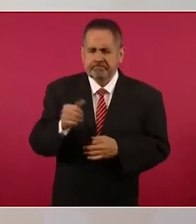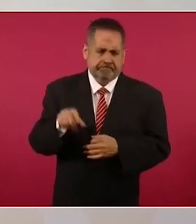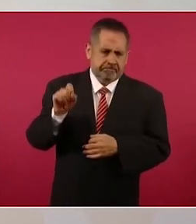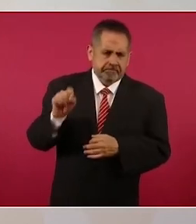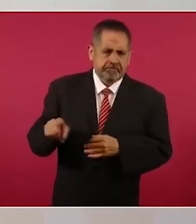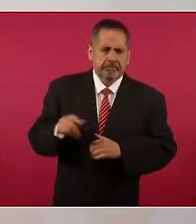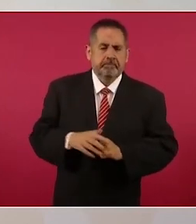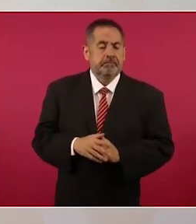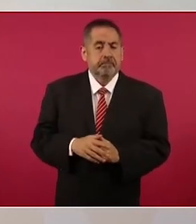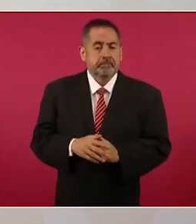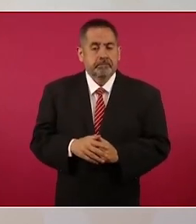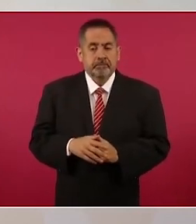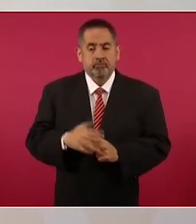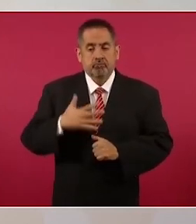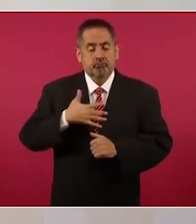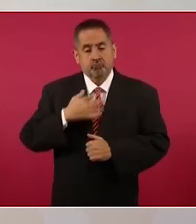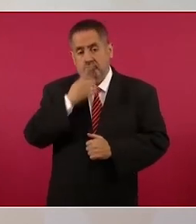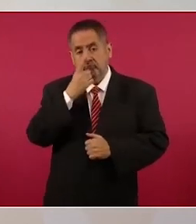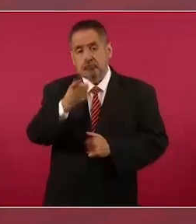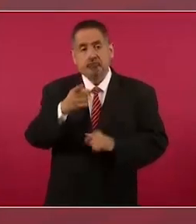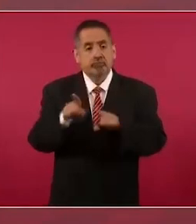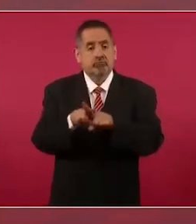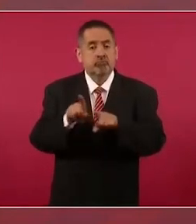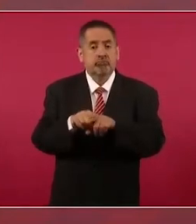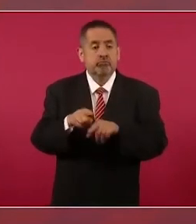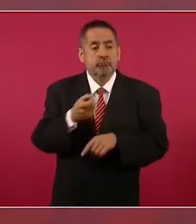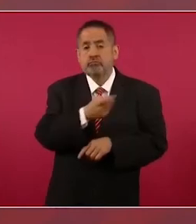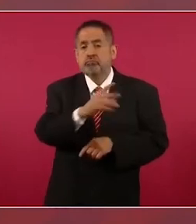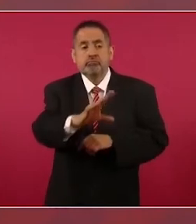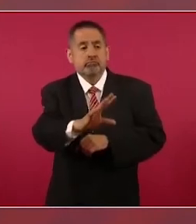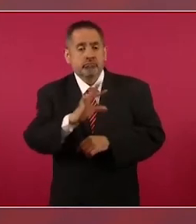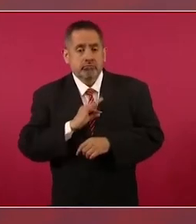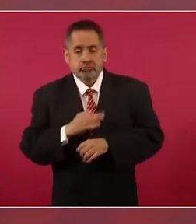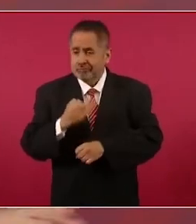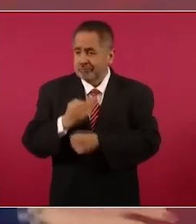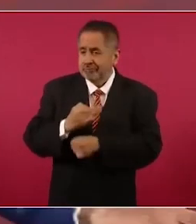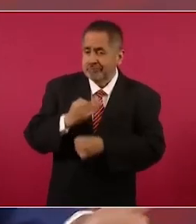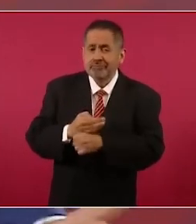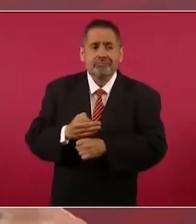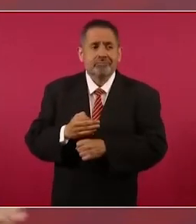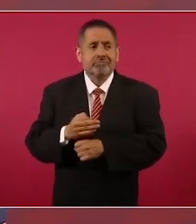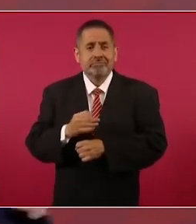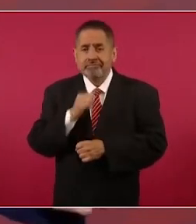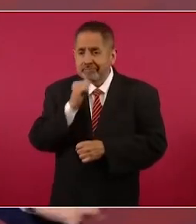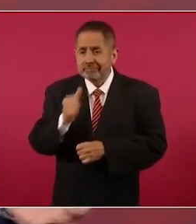También lo digo porque hay quienes me expresan, es que si no es ahora,